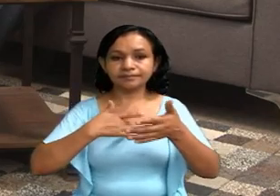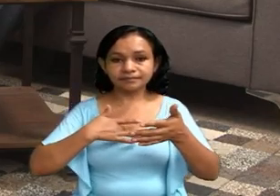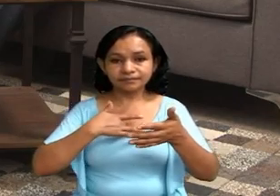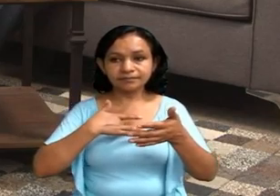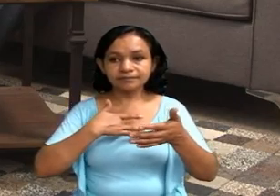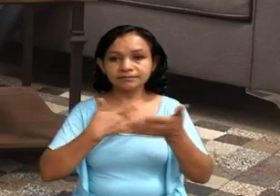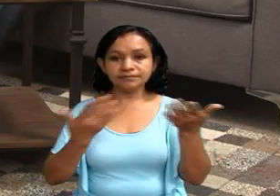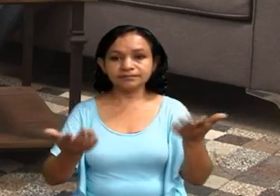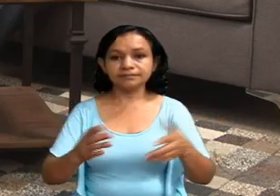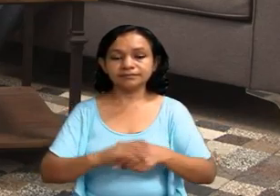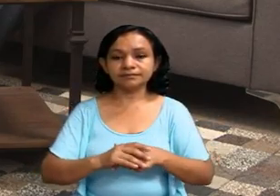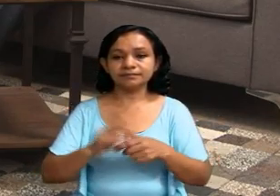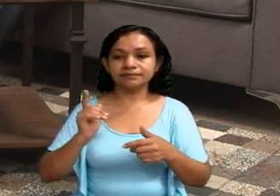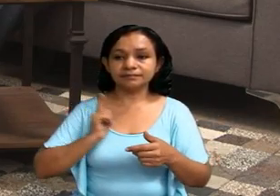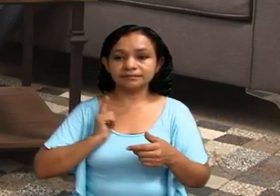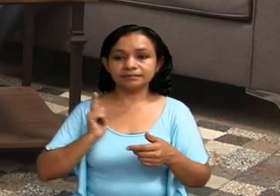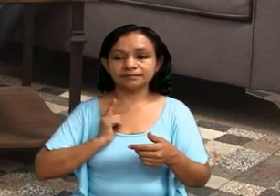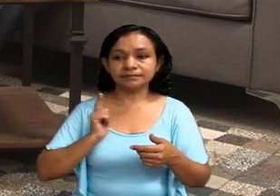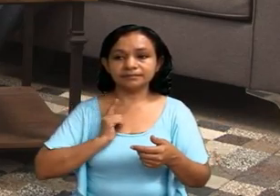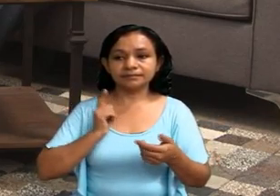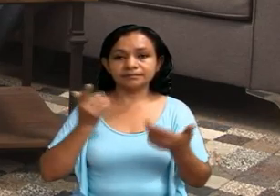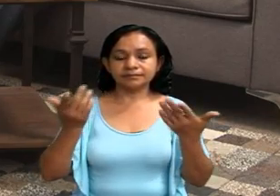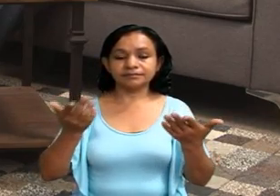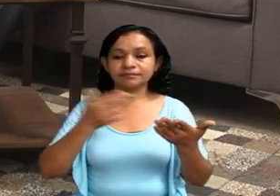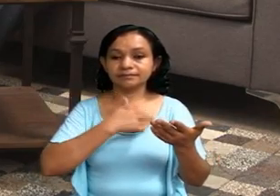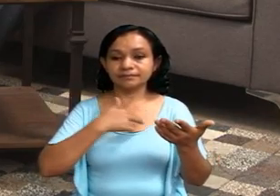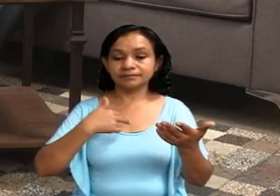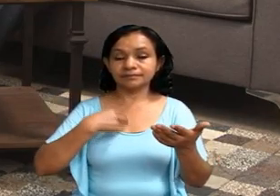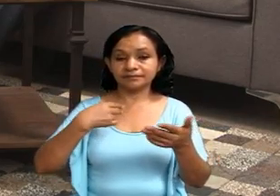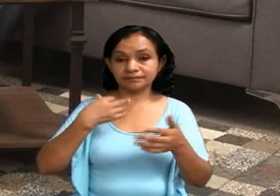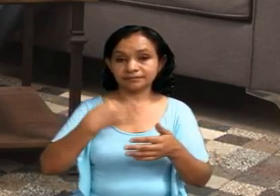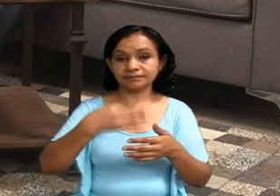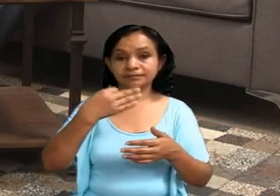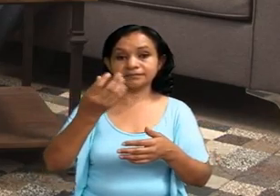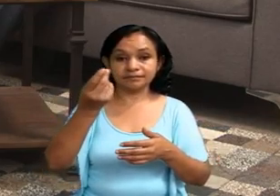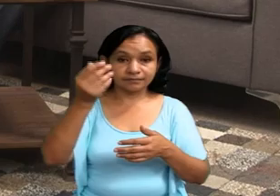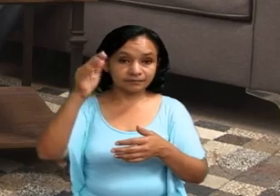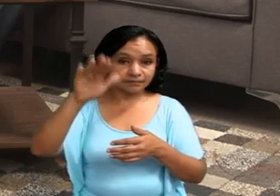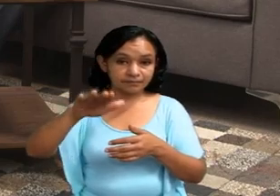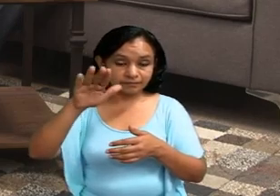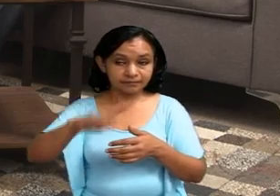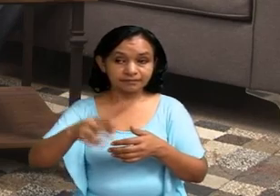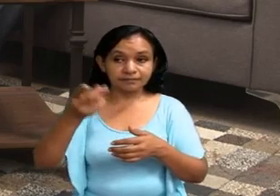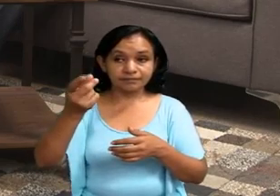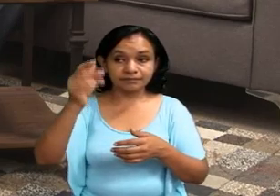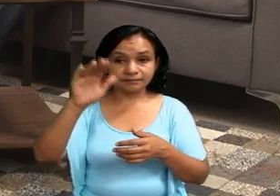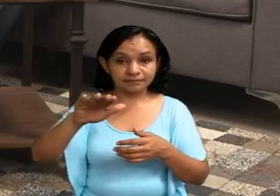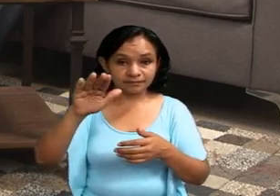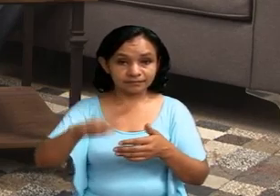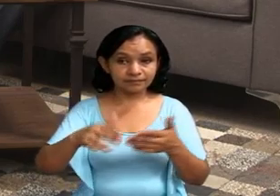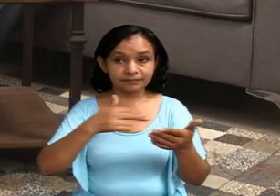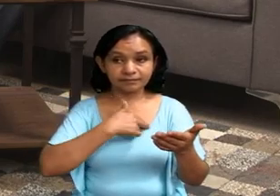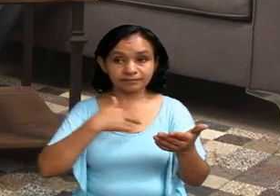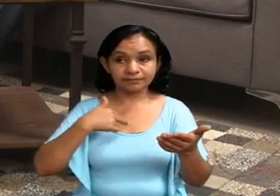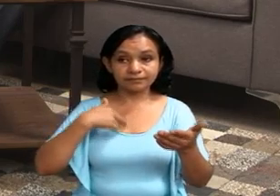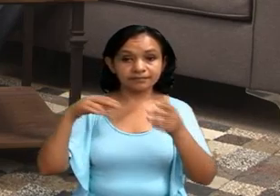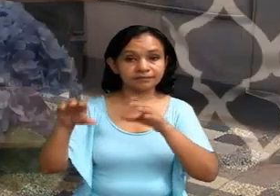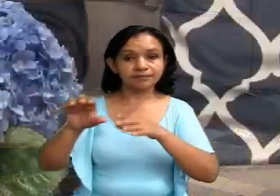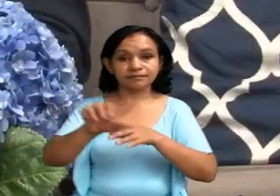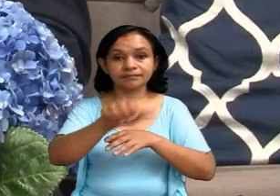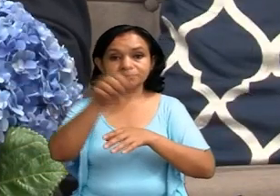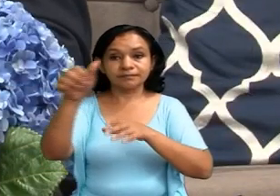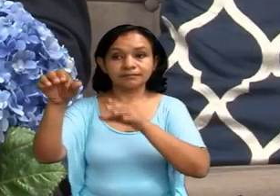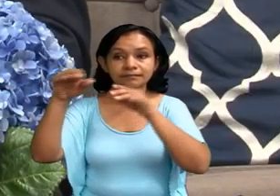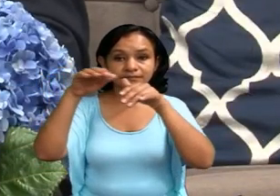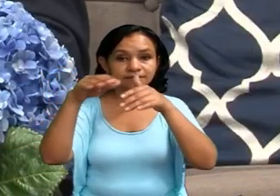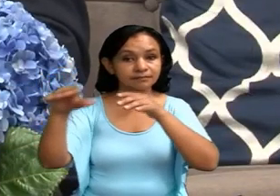realmente tener un impacto también en el futuro, en que parte de los recursos que ocupamos para el pago de energía podamos hacer